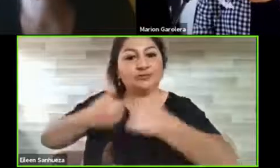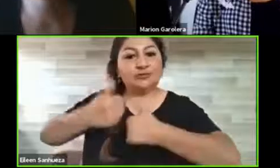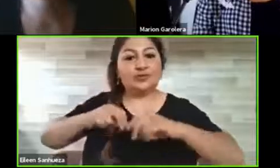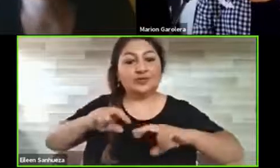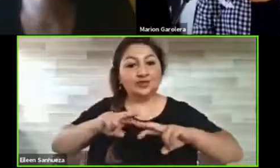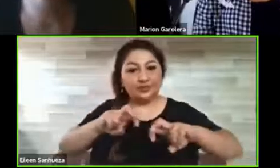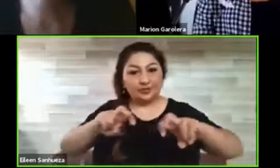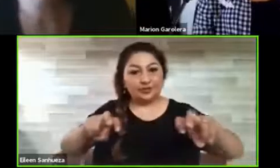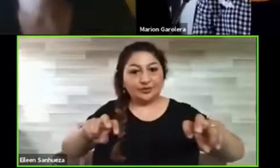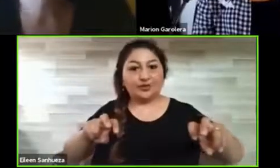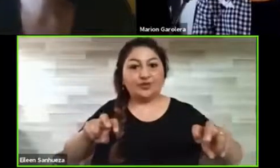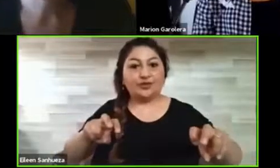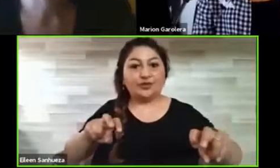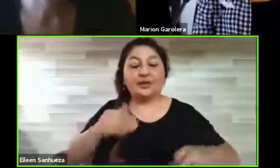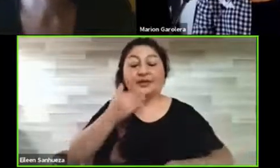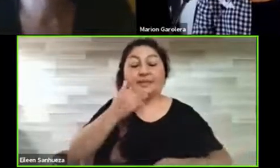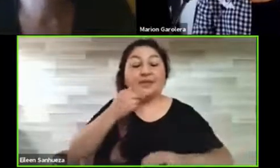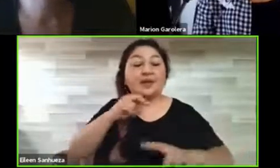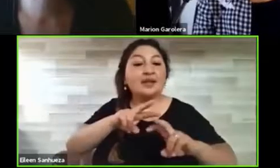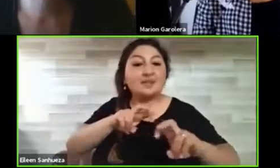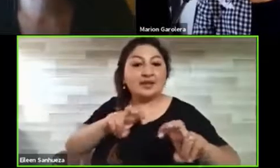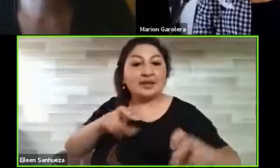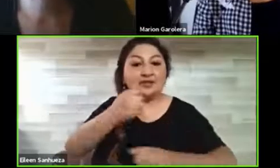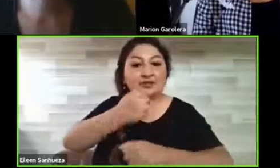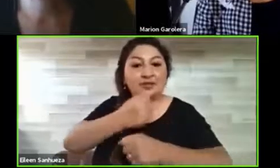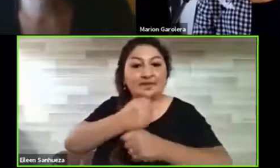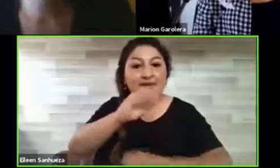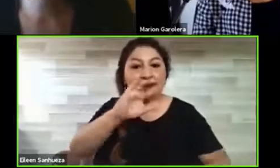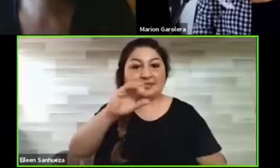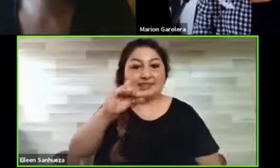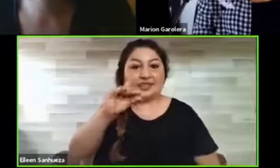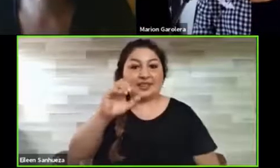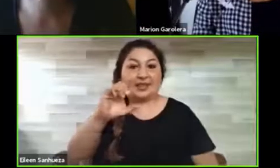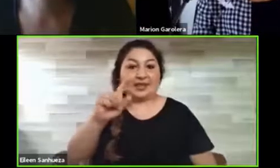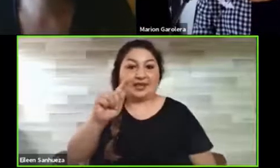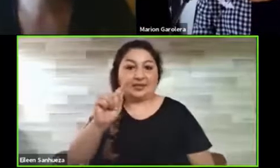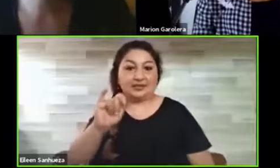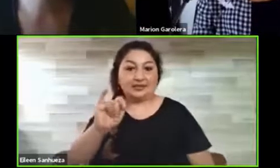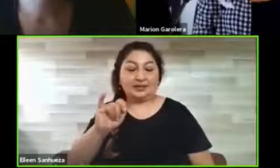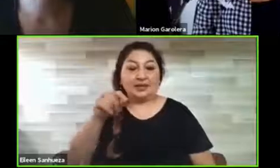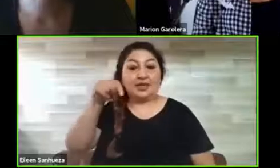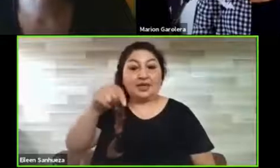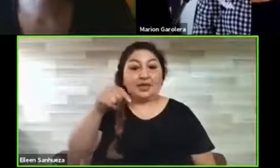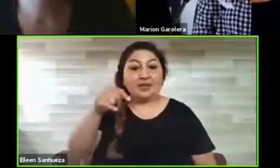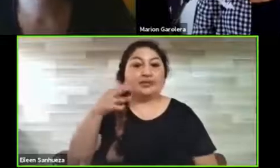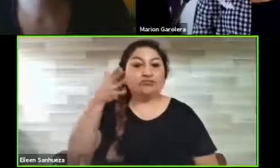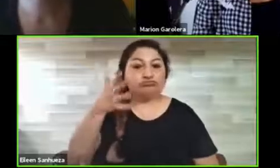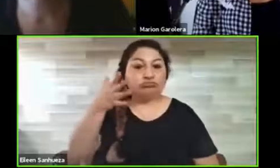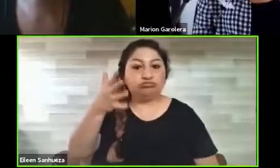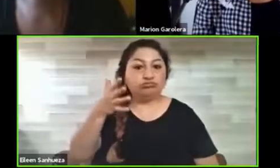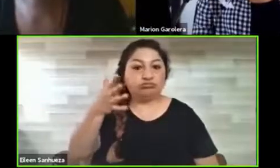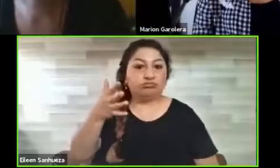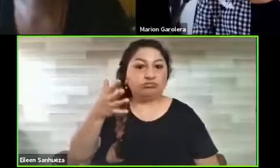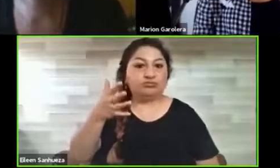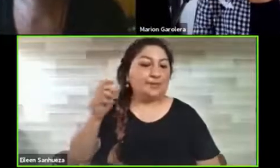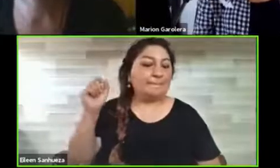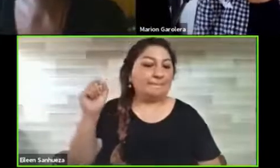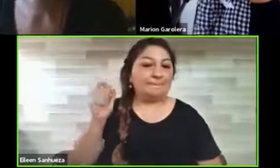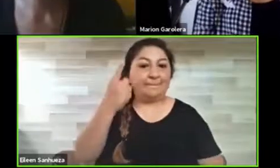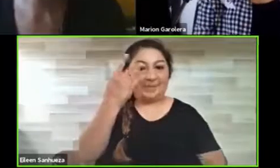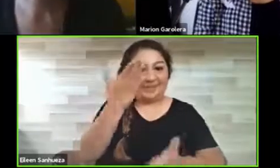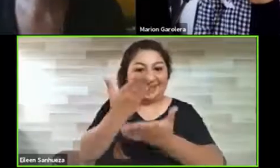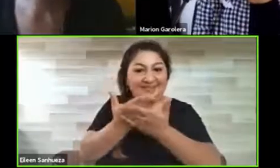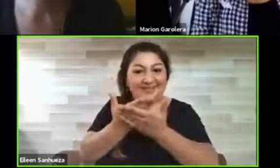investigación en CEDETI. Y además, esta exposición es una exclusiva porque es la primera vez que vamos a hablar de este proyecto, así